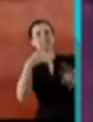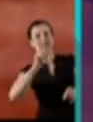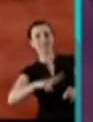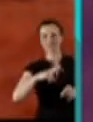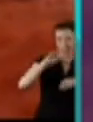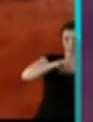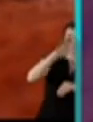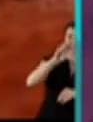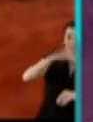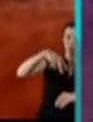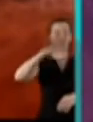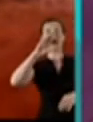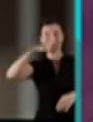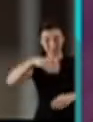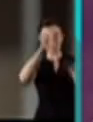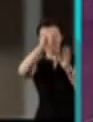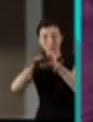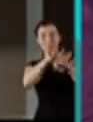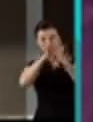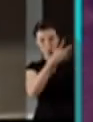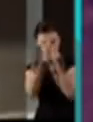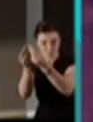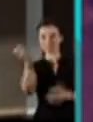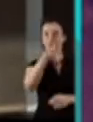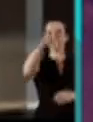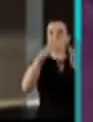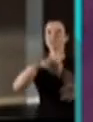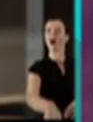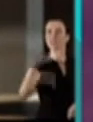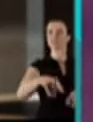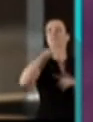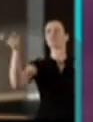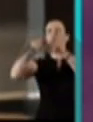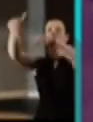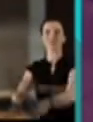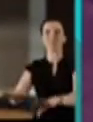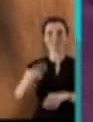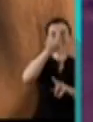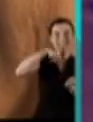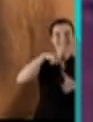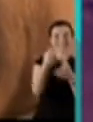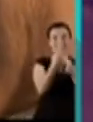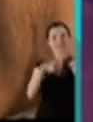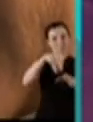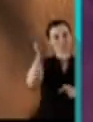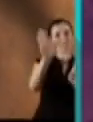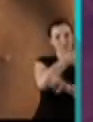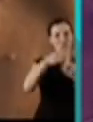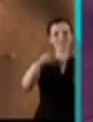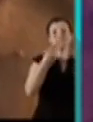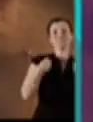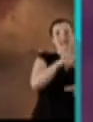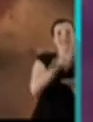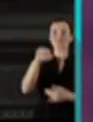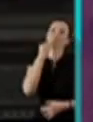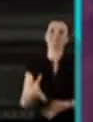y tenemos cierta tolerancia a la violencia en general y en este caso también a la violencia de género la violencia de género